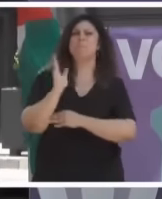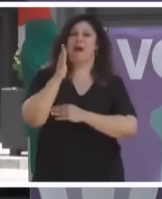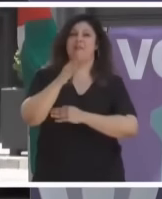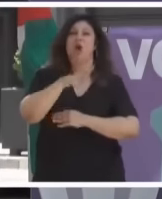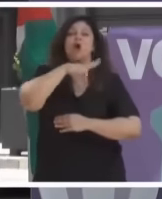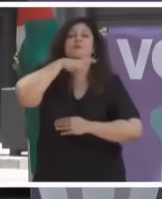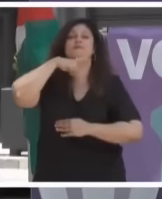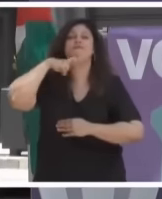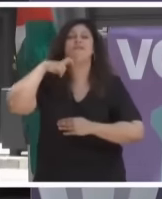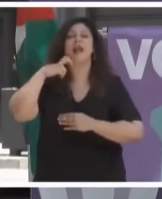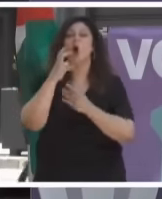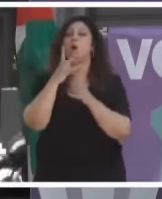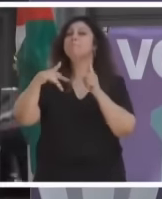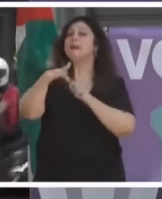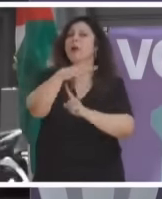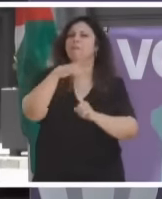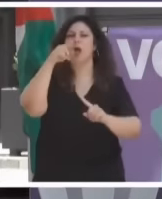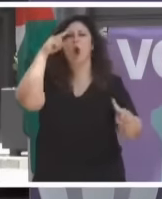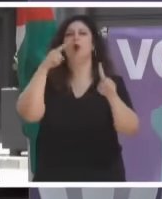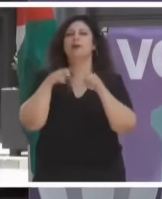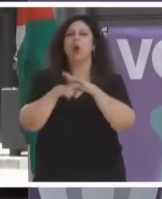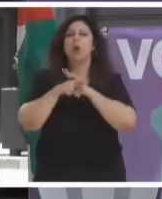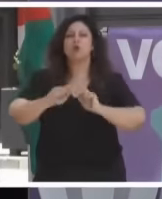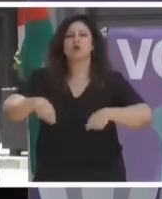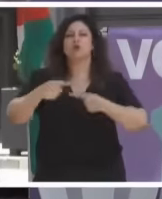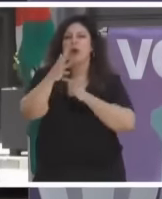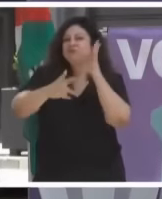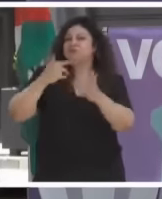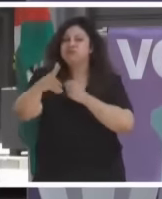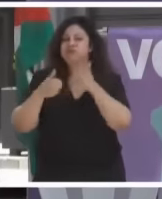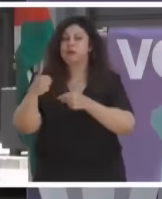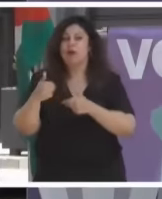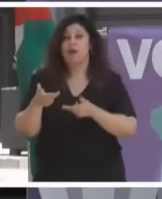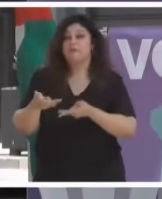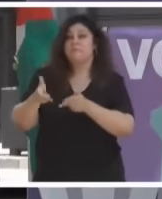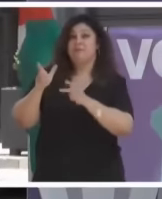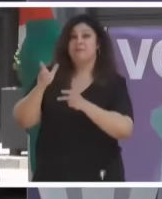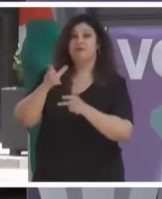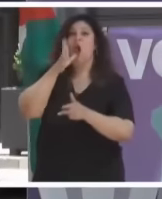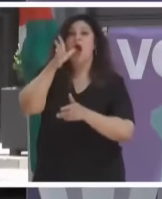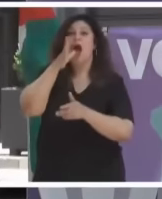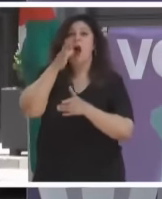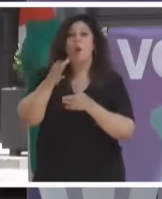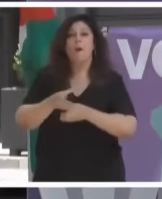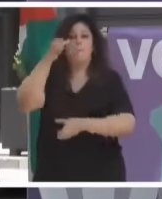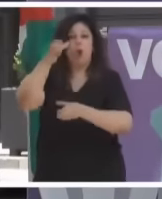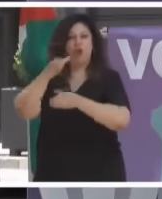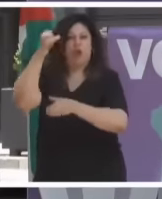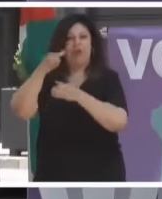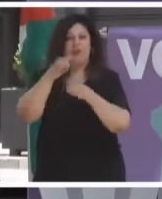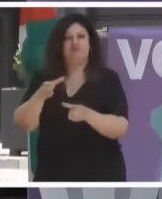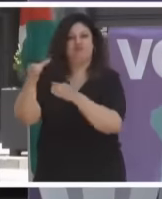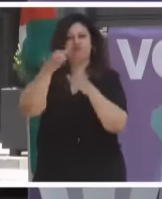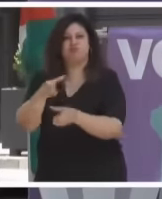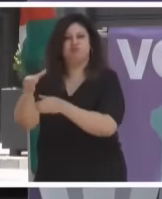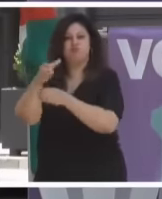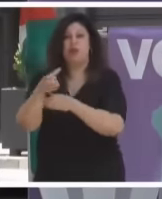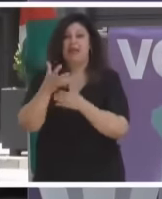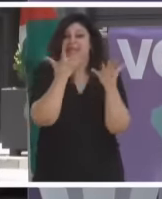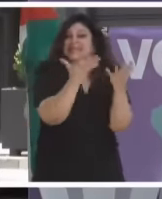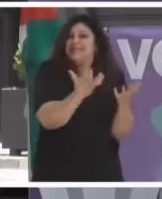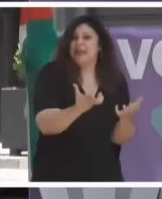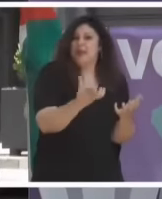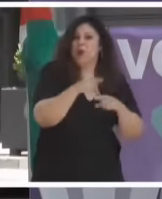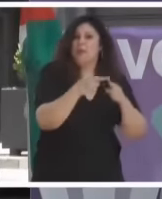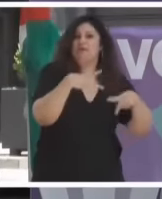para expoliar esos recursos naturales y dar permisos de embotelladoras que sacan el agua, nos dejan secos y